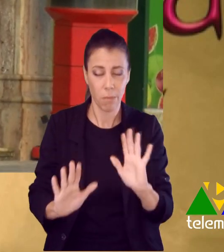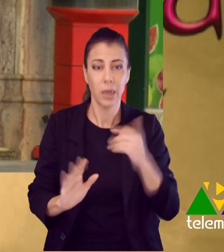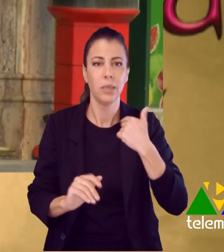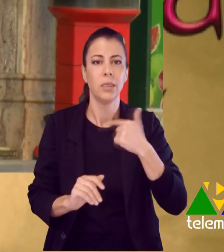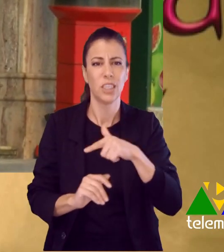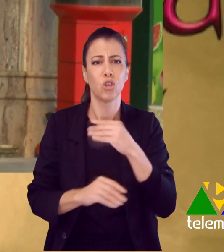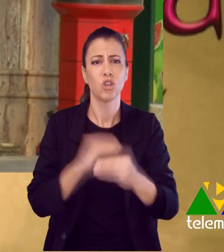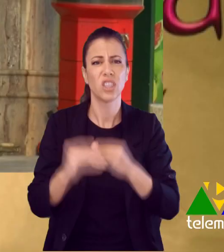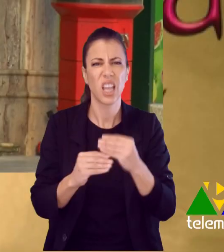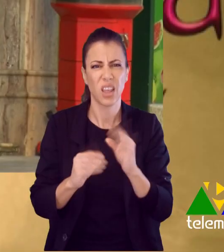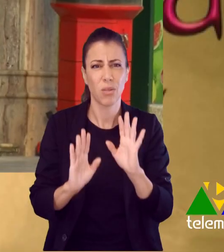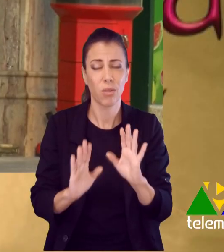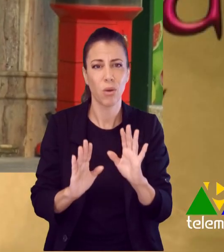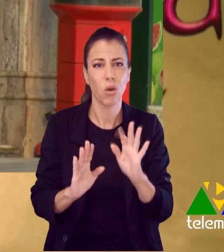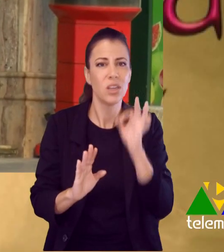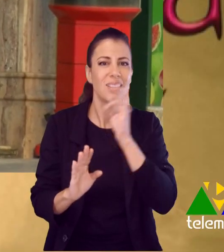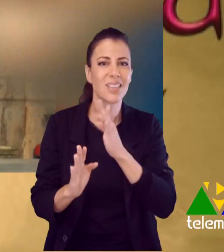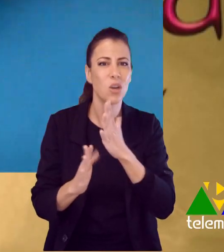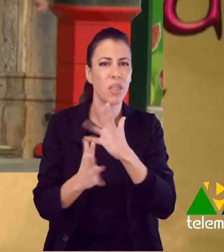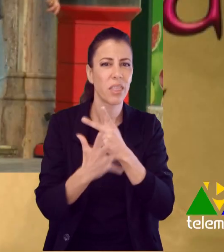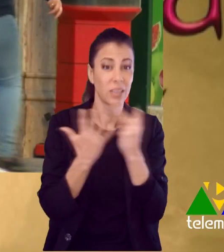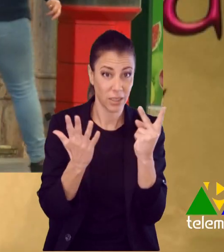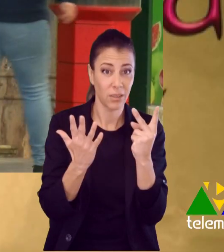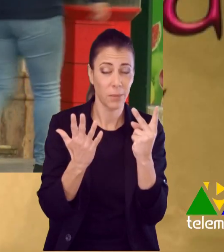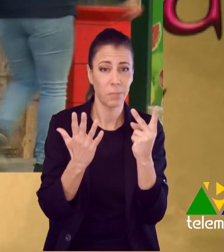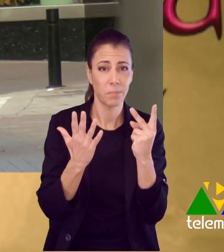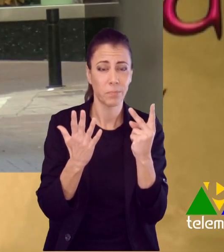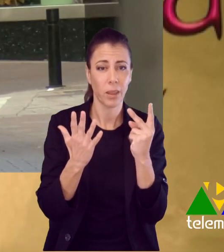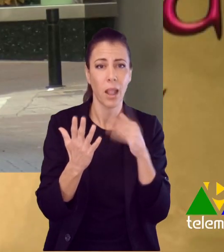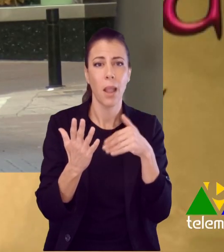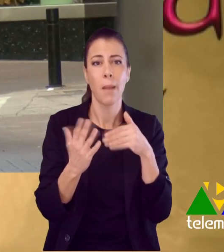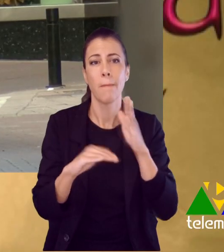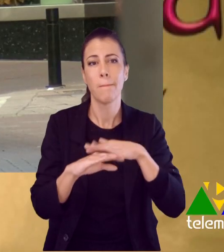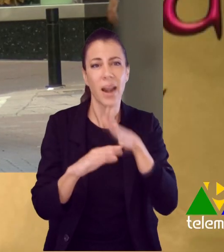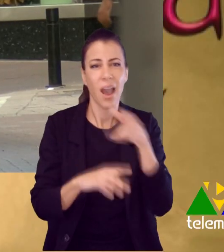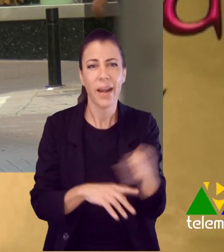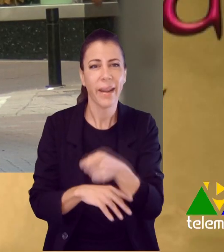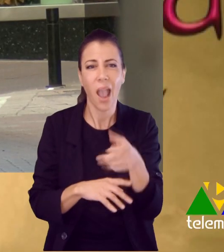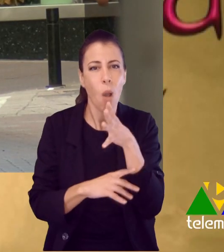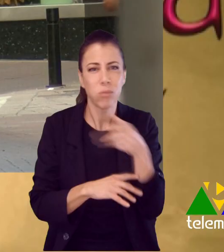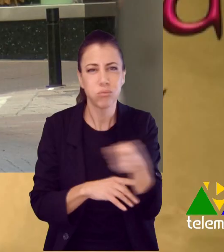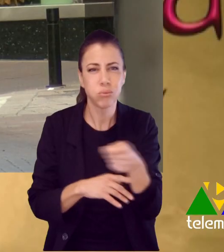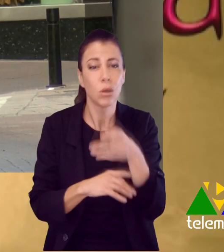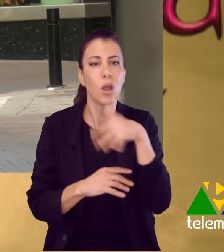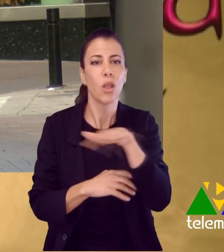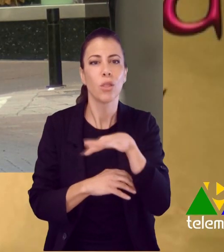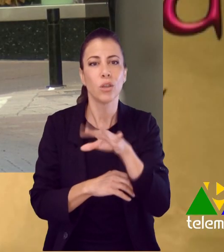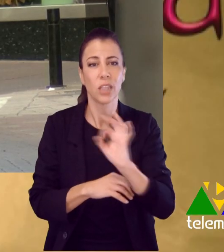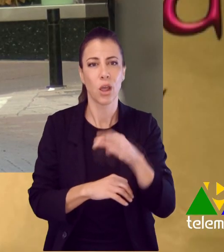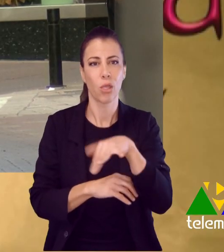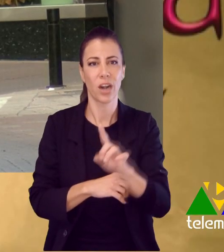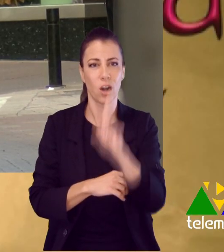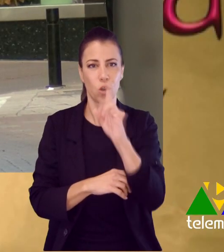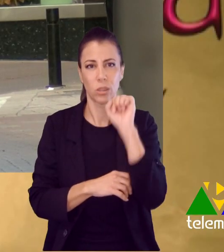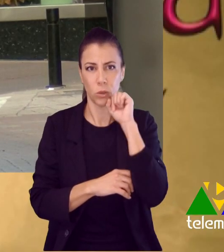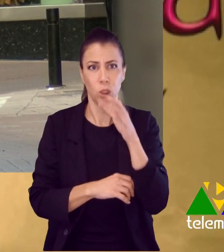Eso se hizo esa acequia del siglo XVII para regar la zona norte de Motril. Todavía